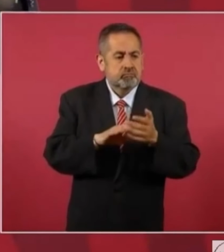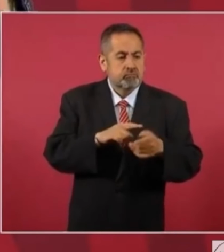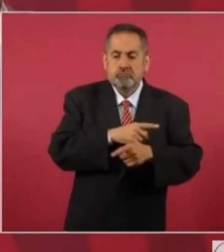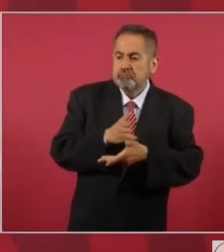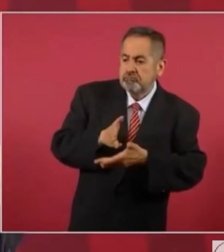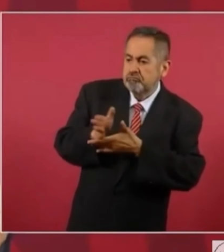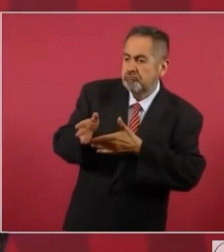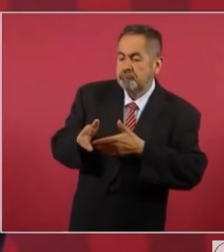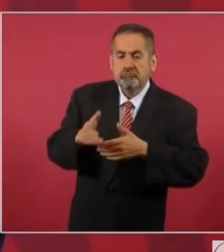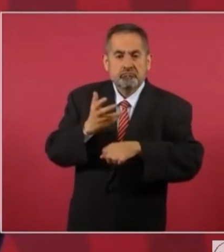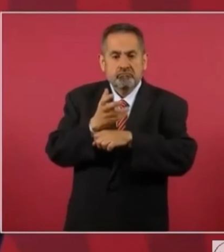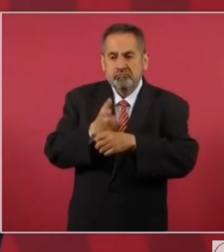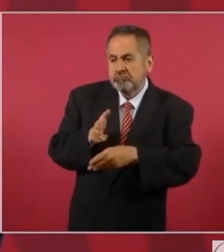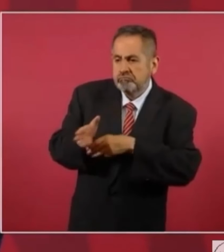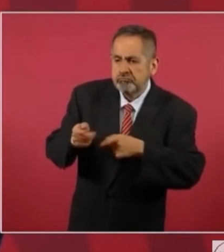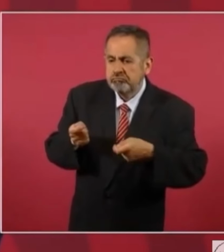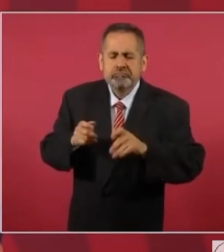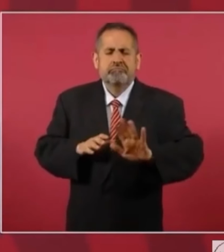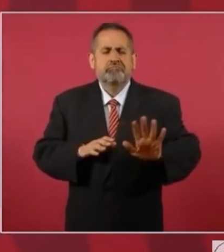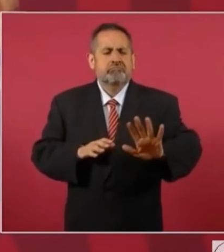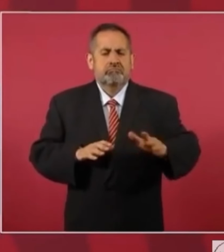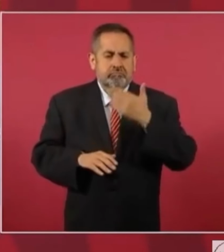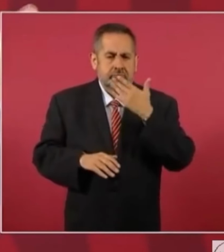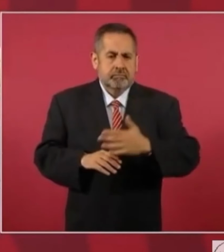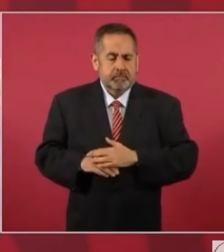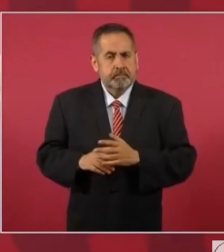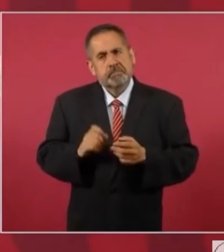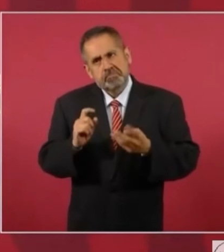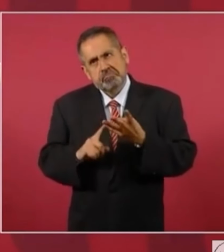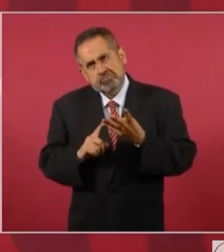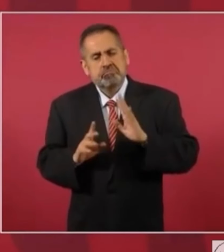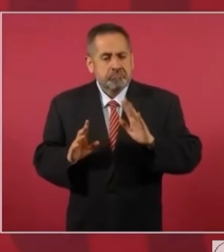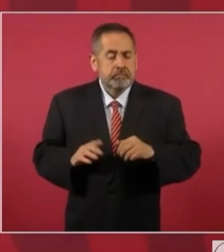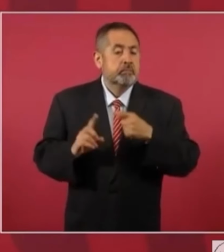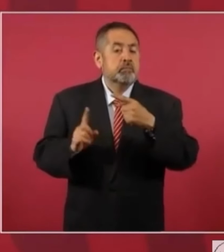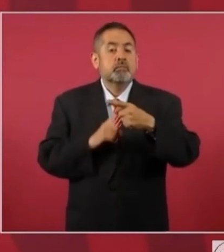injerencismo estadounidense. Es positivo también